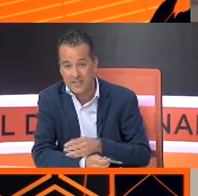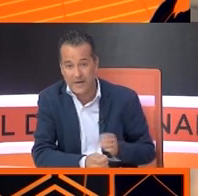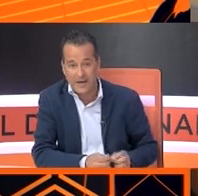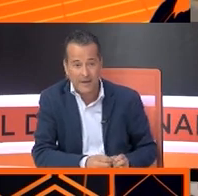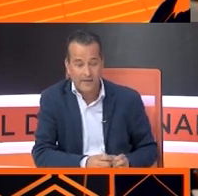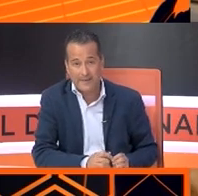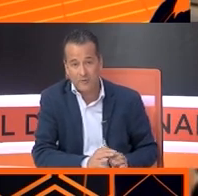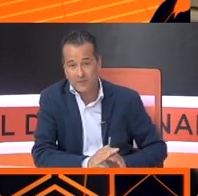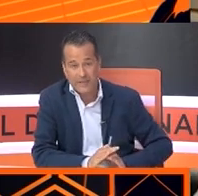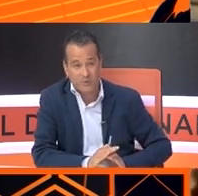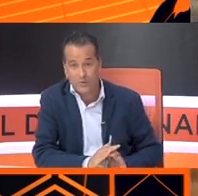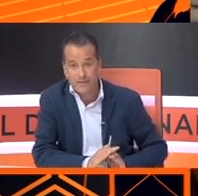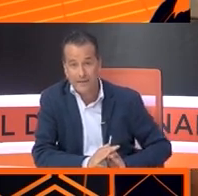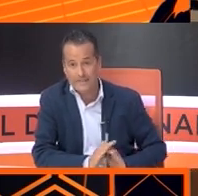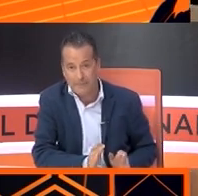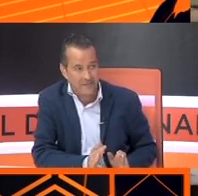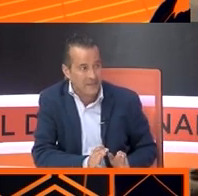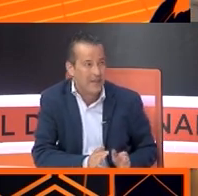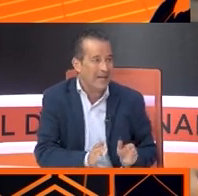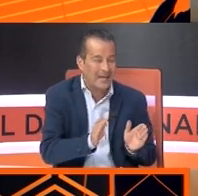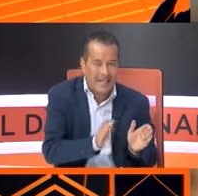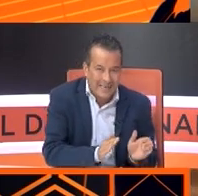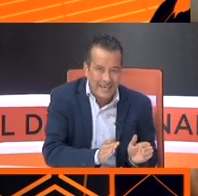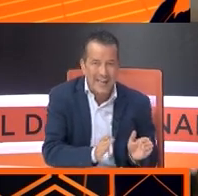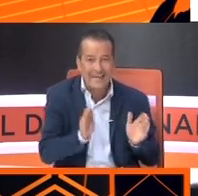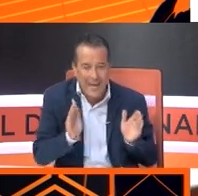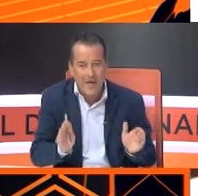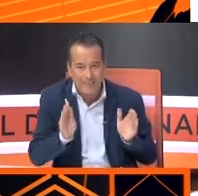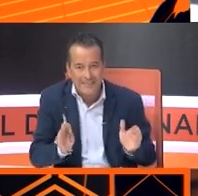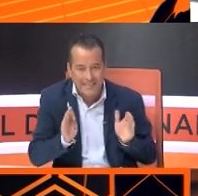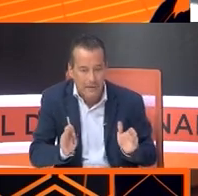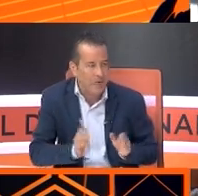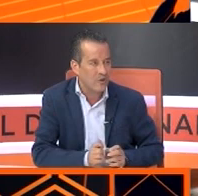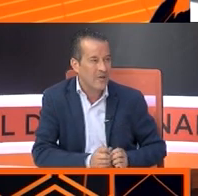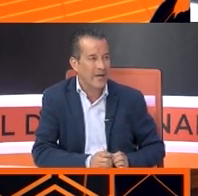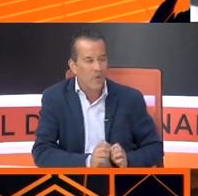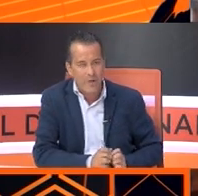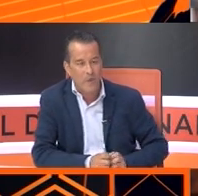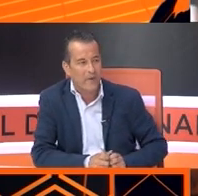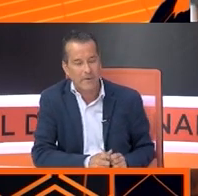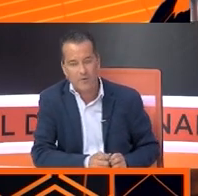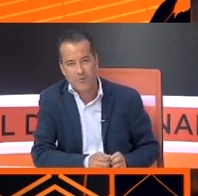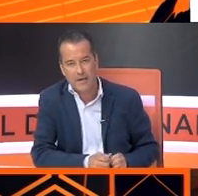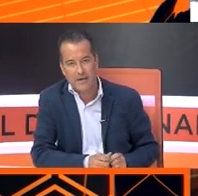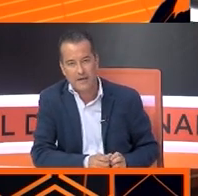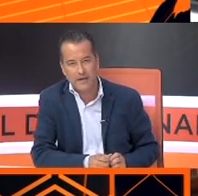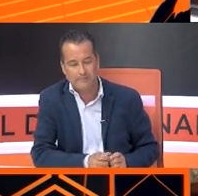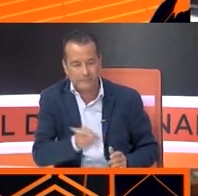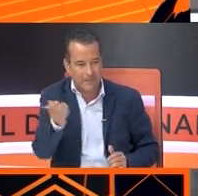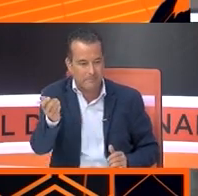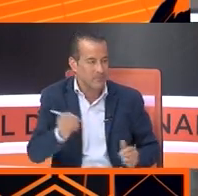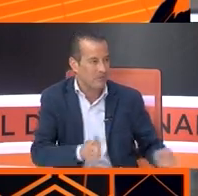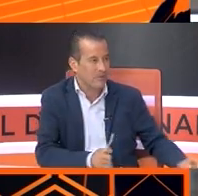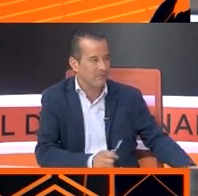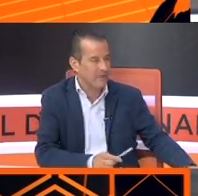una semana y esté absolutamente desaparecida la que es nada más y nada menos que número uno del Partido Popular